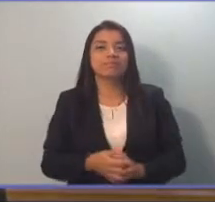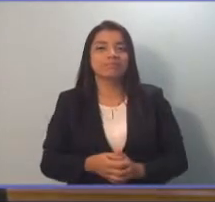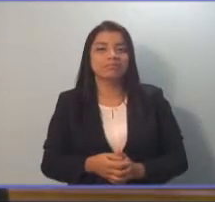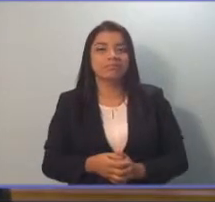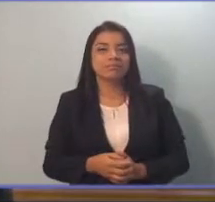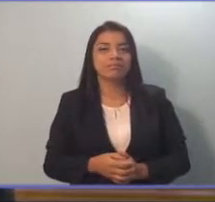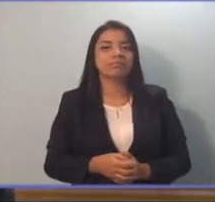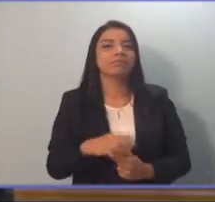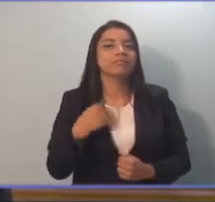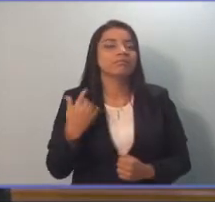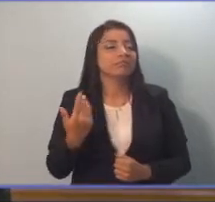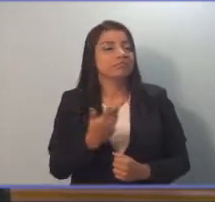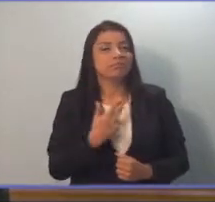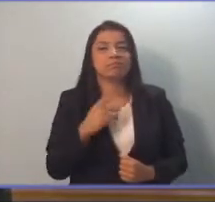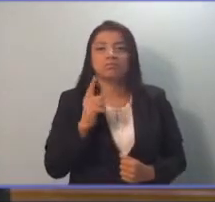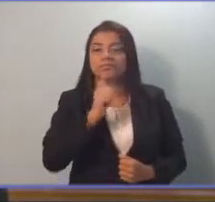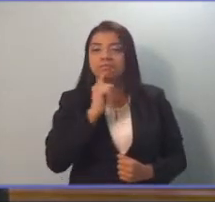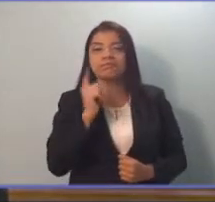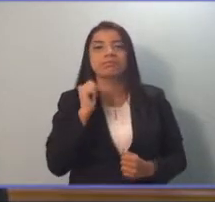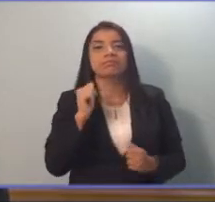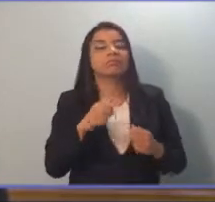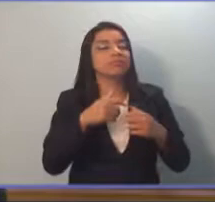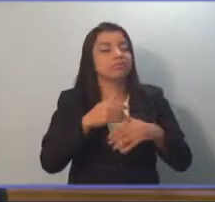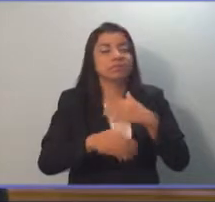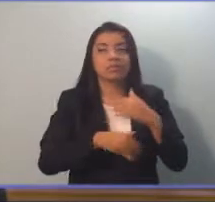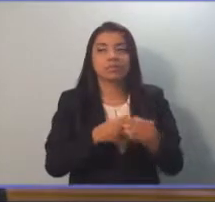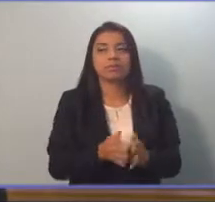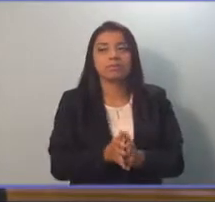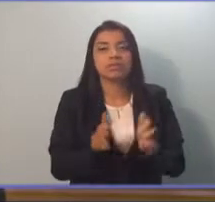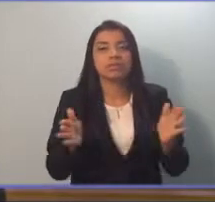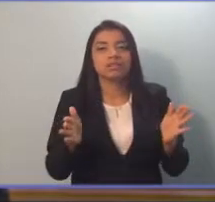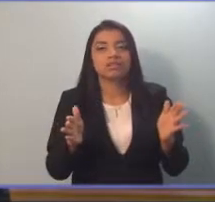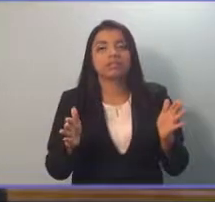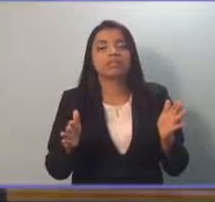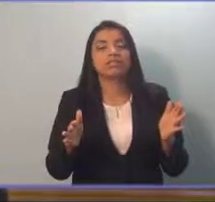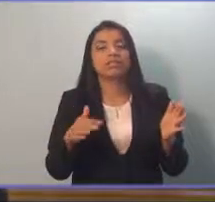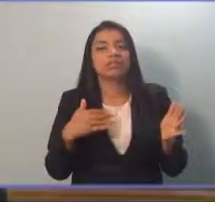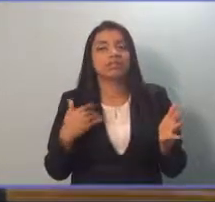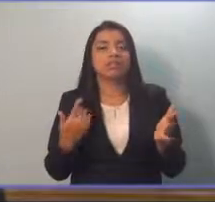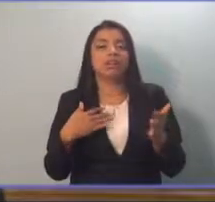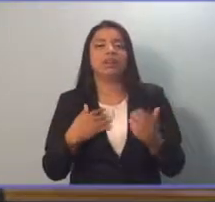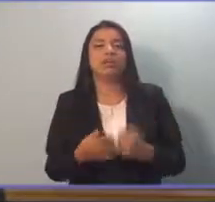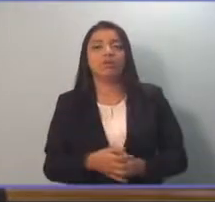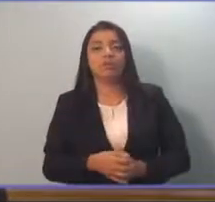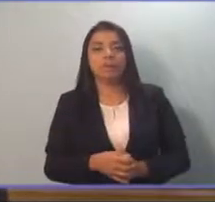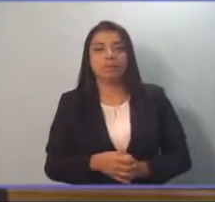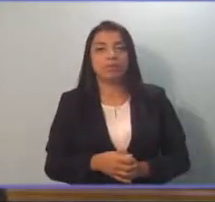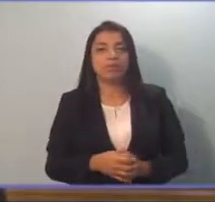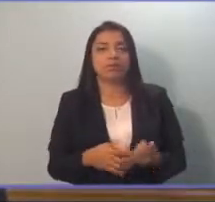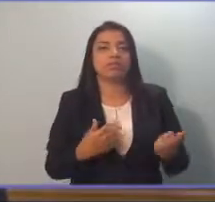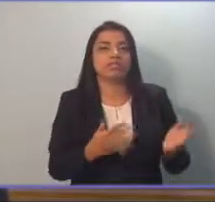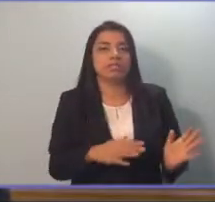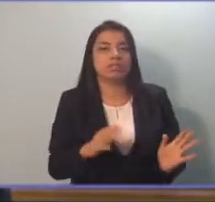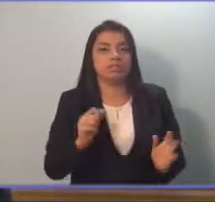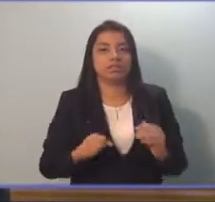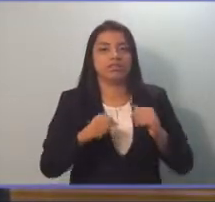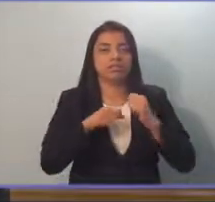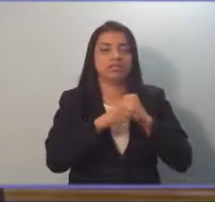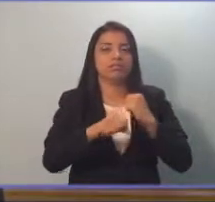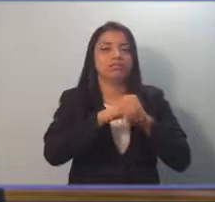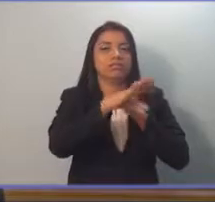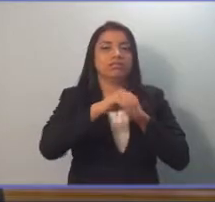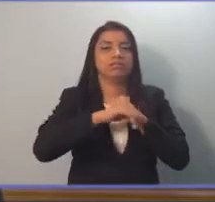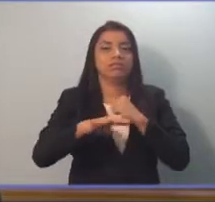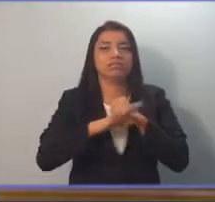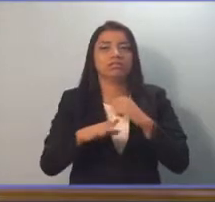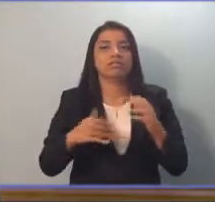han permitido ampliar los espacios y con ello reducir el hacinamiento, sino impulsar todo el